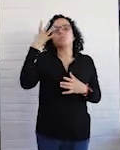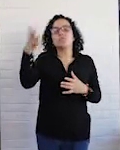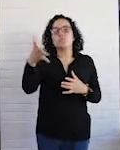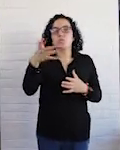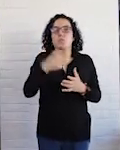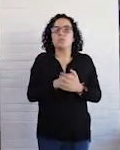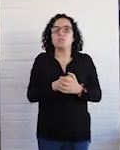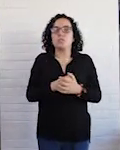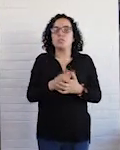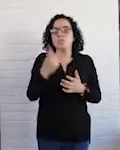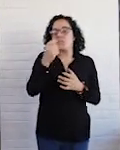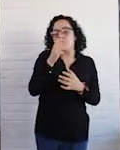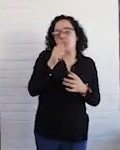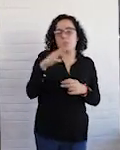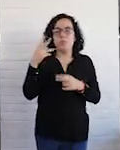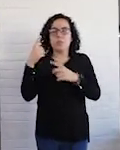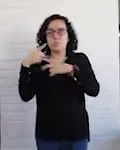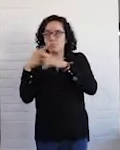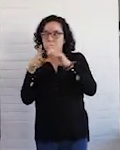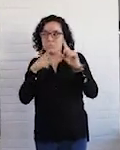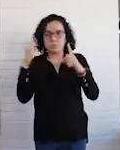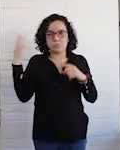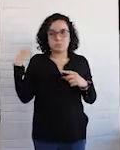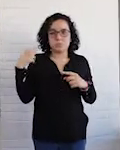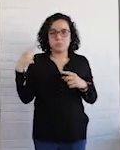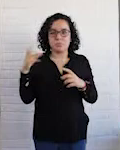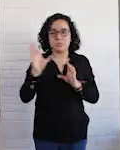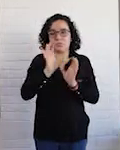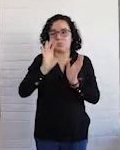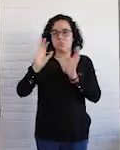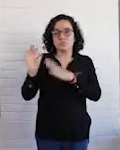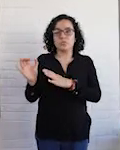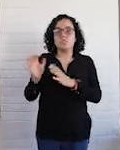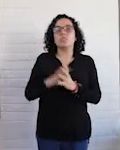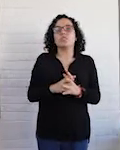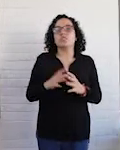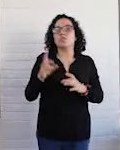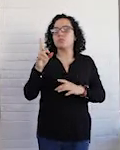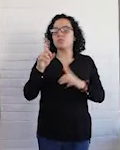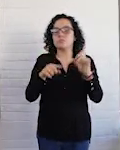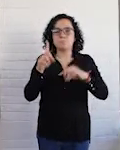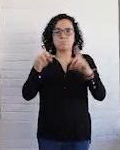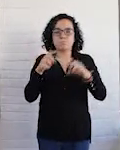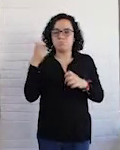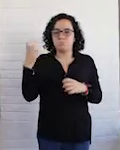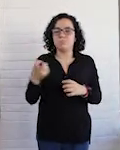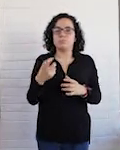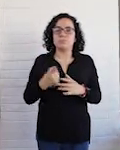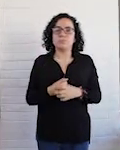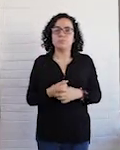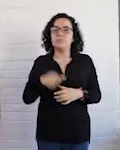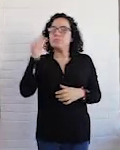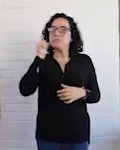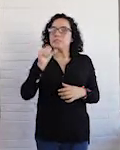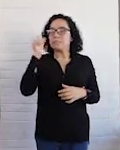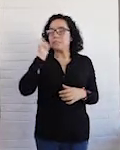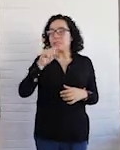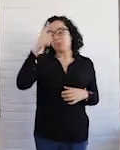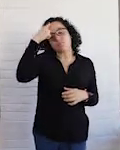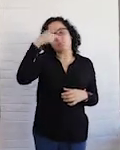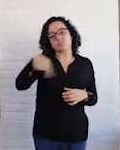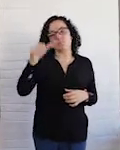son laterales y dependen, todo lo anterior depende de esto, desde siempre y para